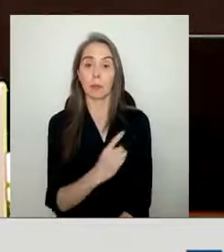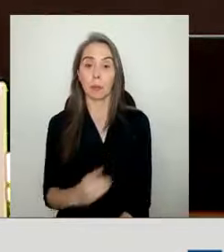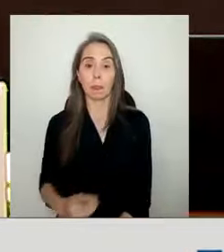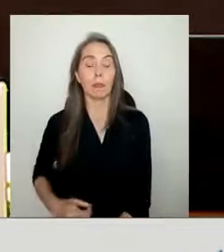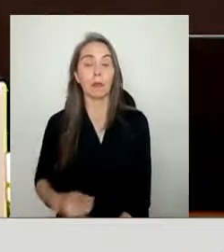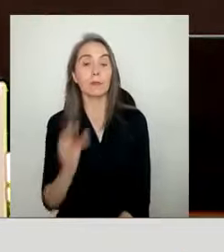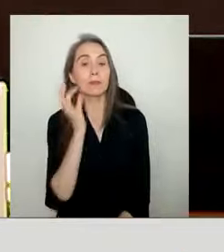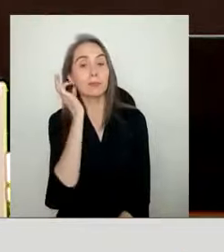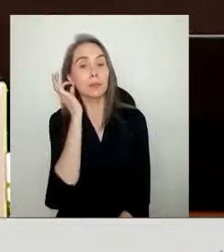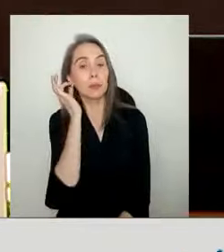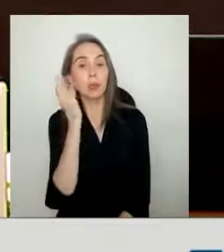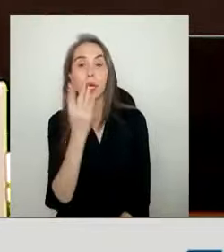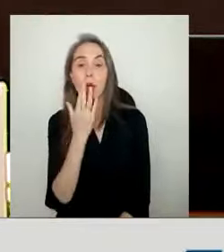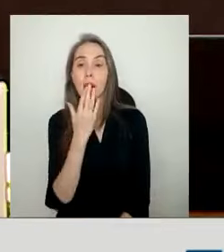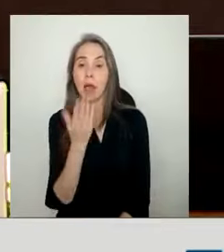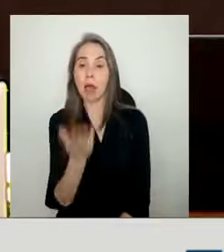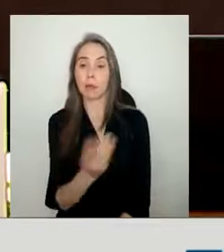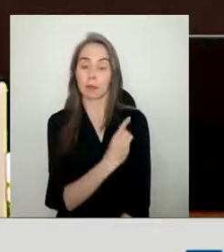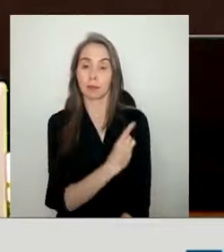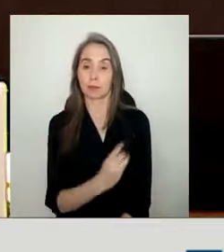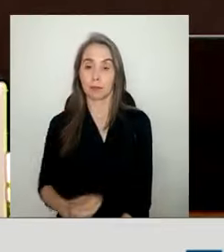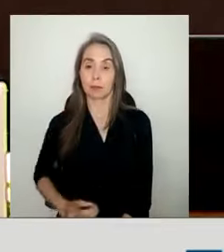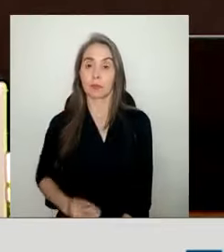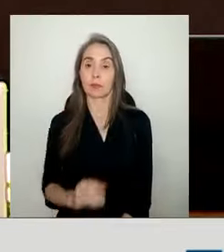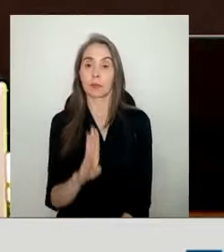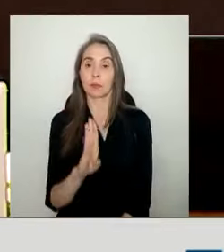tiene la palabra el diputado Carlos